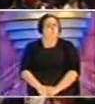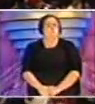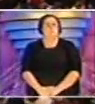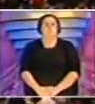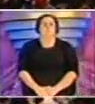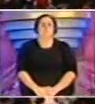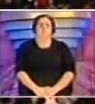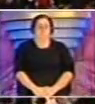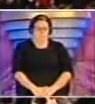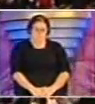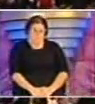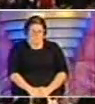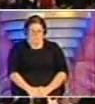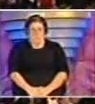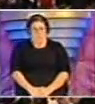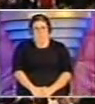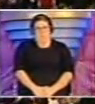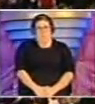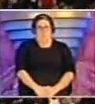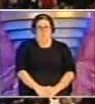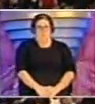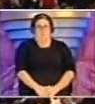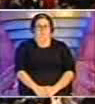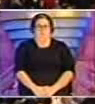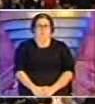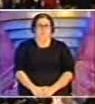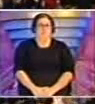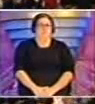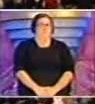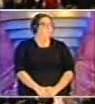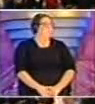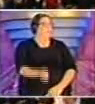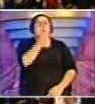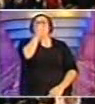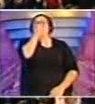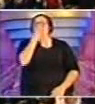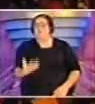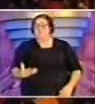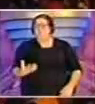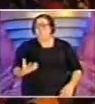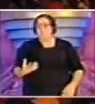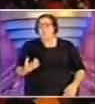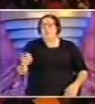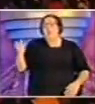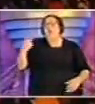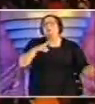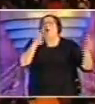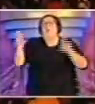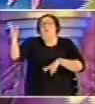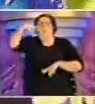largo de la noche pueden llegar a 20,000 porque se van rotando según vayan participando, bueno, cada una de las murgas. Espero que hayan